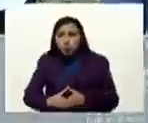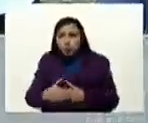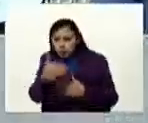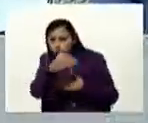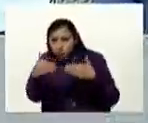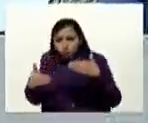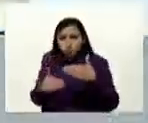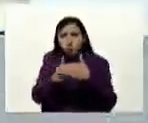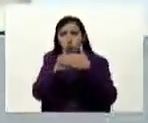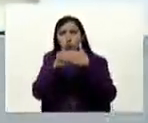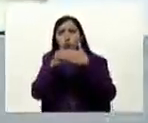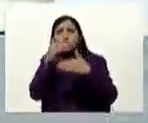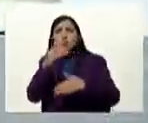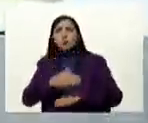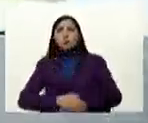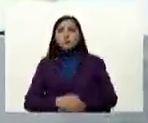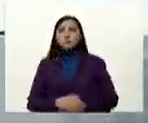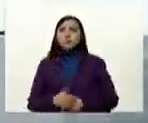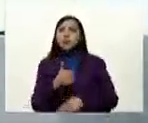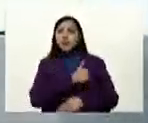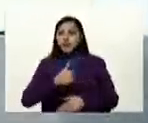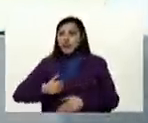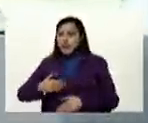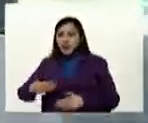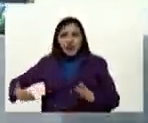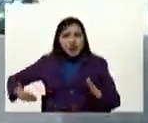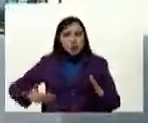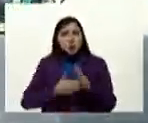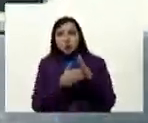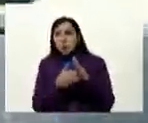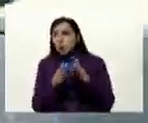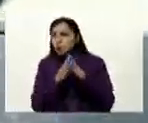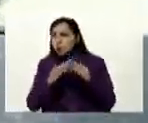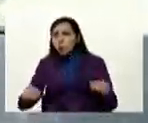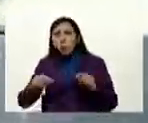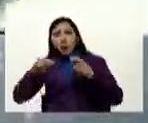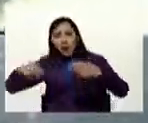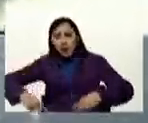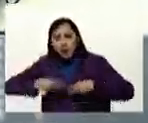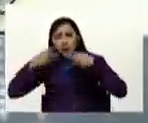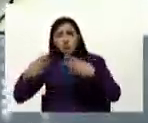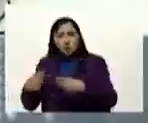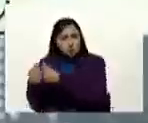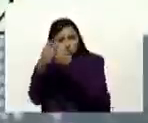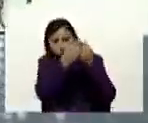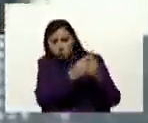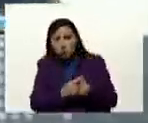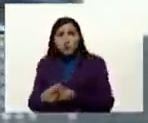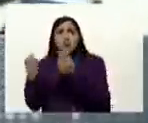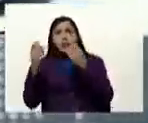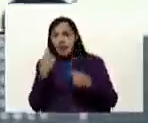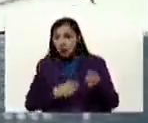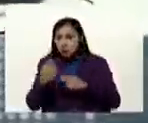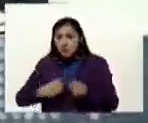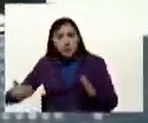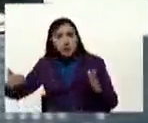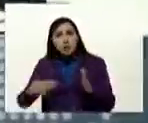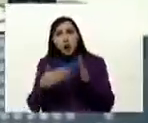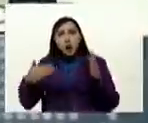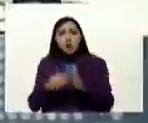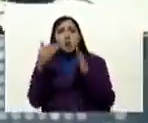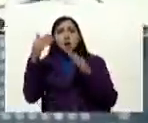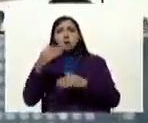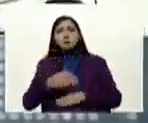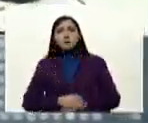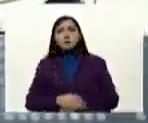disfrazados que quieren dañar la reexpresión, que quieren dañar el comercio, que quieren